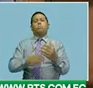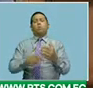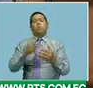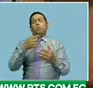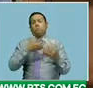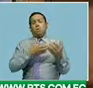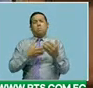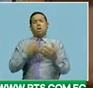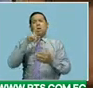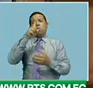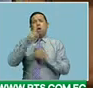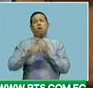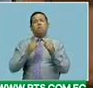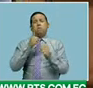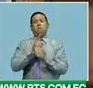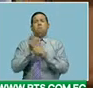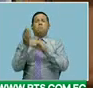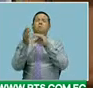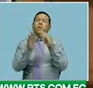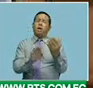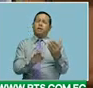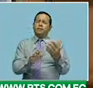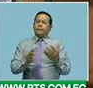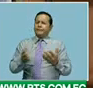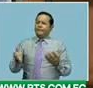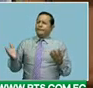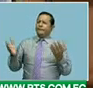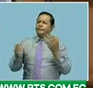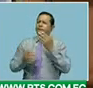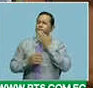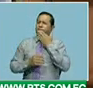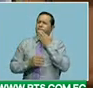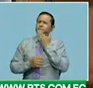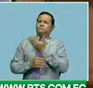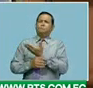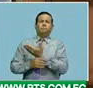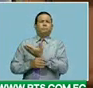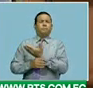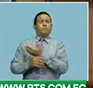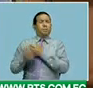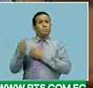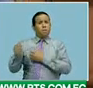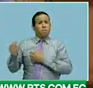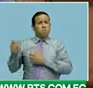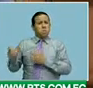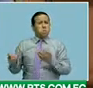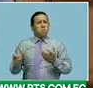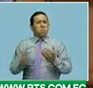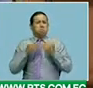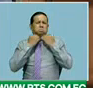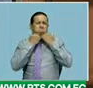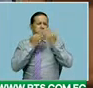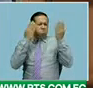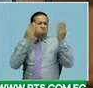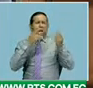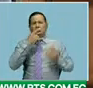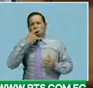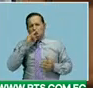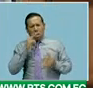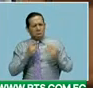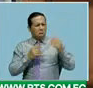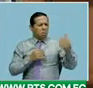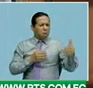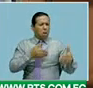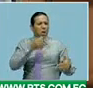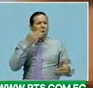tolerancia. ¿Cómo actúan al momento de ejecutar el blanco? No les importa si hay niños, niñas o